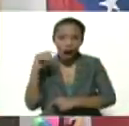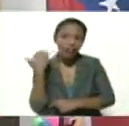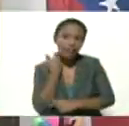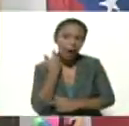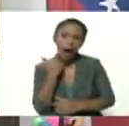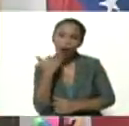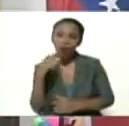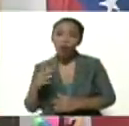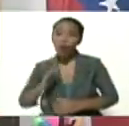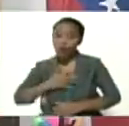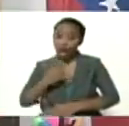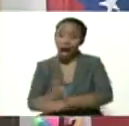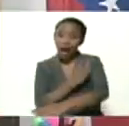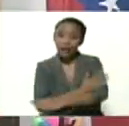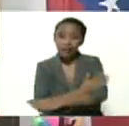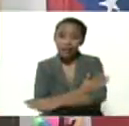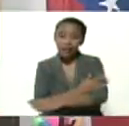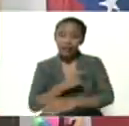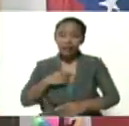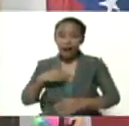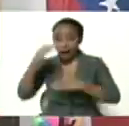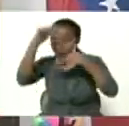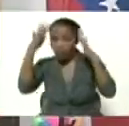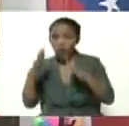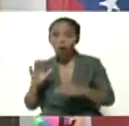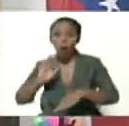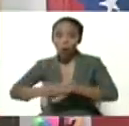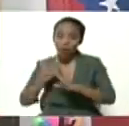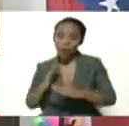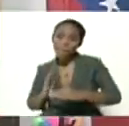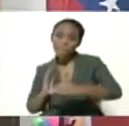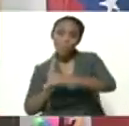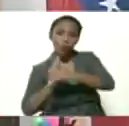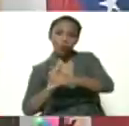poderlos atender y romper, cercar